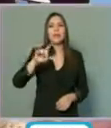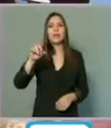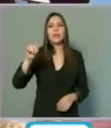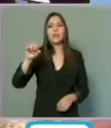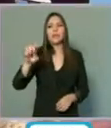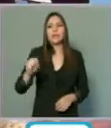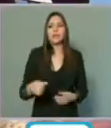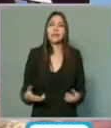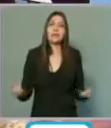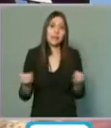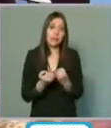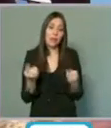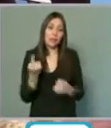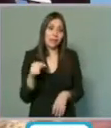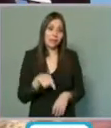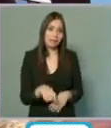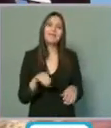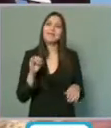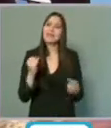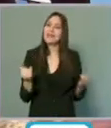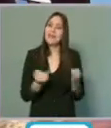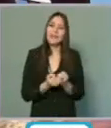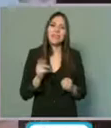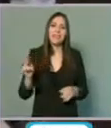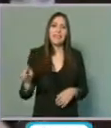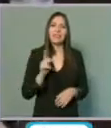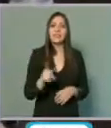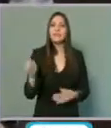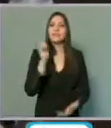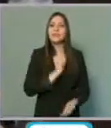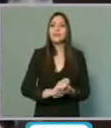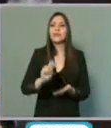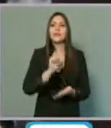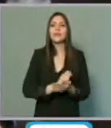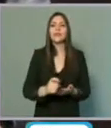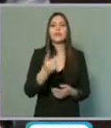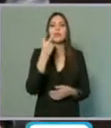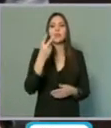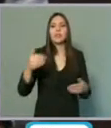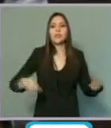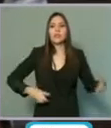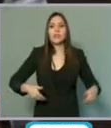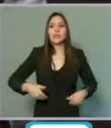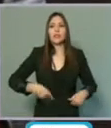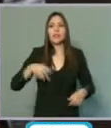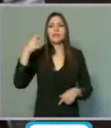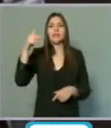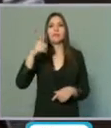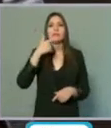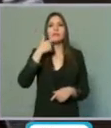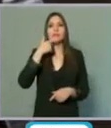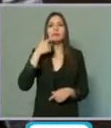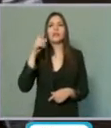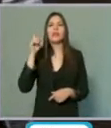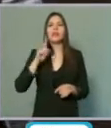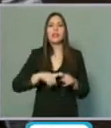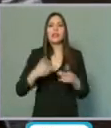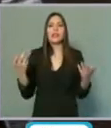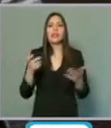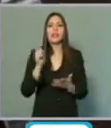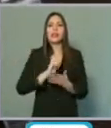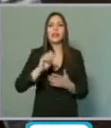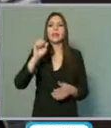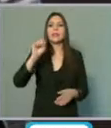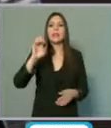tal cual, tal cual. Bueno, y la escriben 2 dramaturgos británicos. La dirige